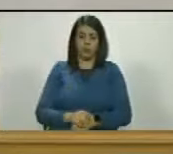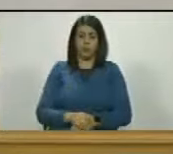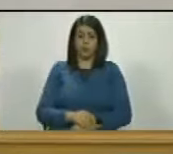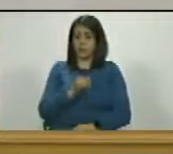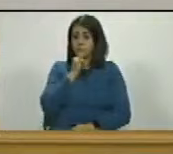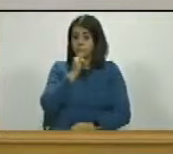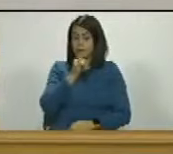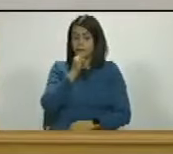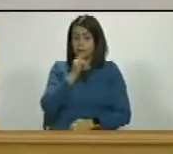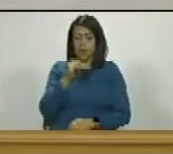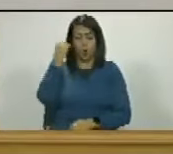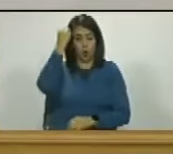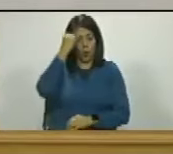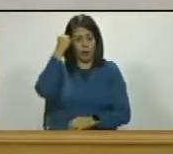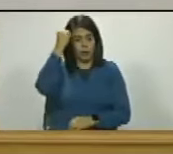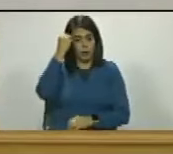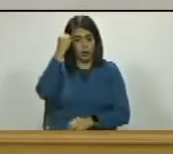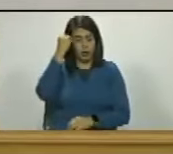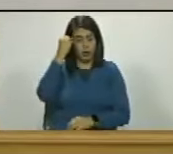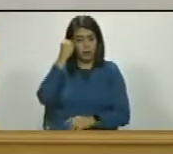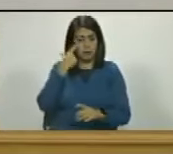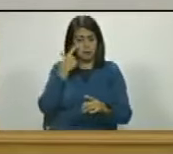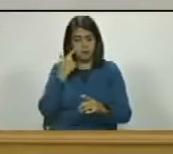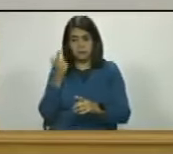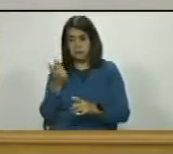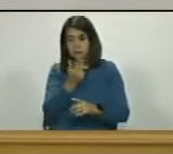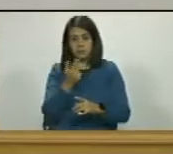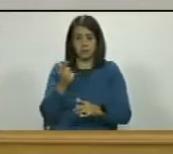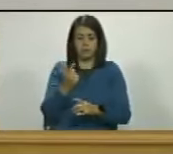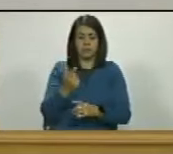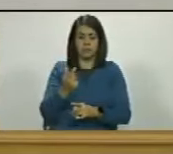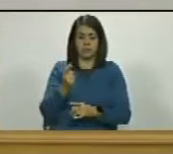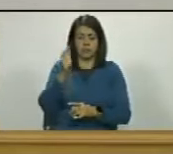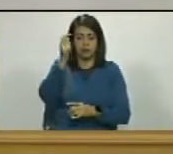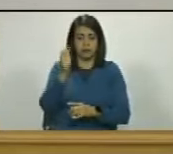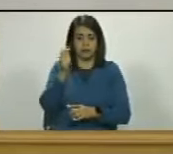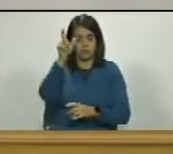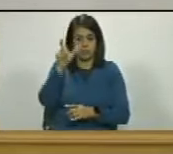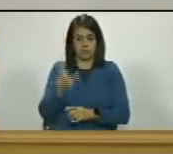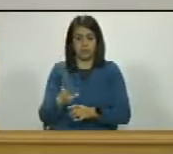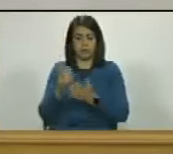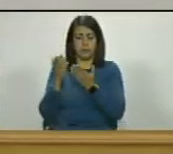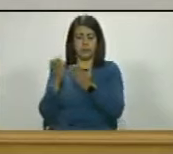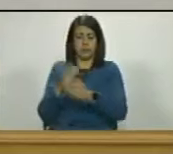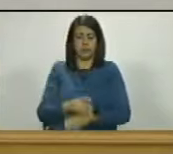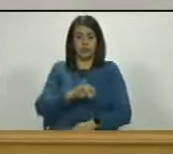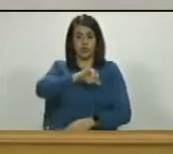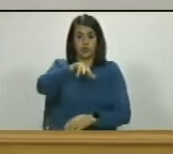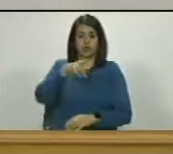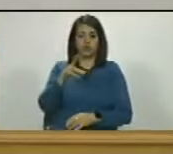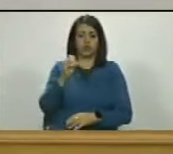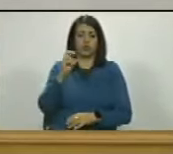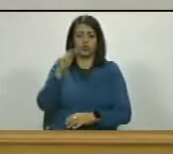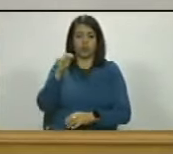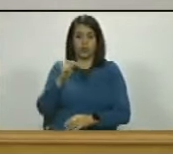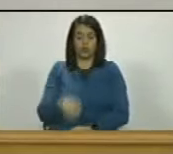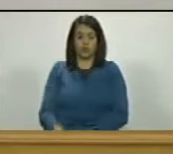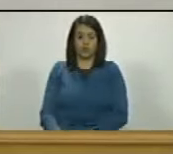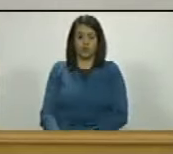puntos de información, opiniones. Vamos a dejar en el derecho de palabra al diputado John Moreno.